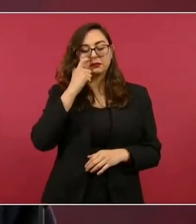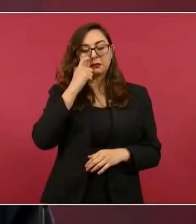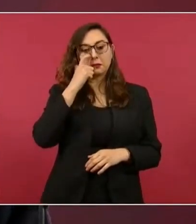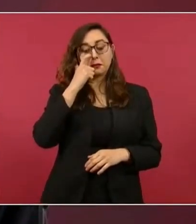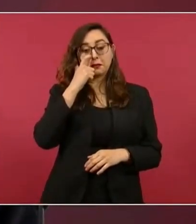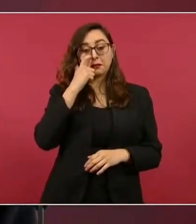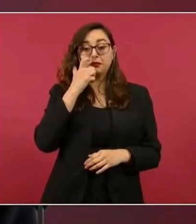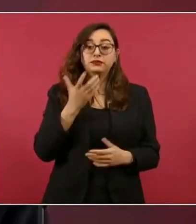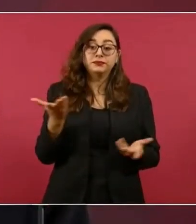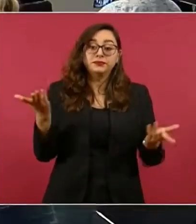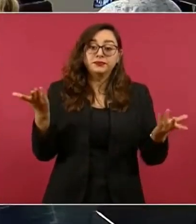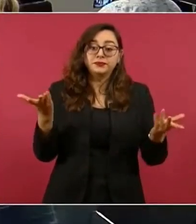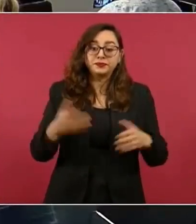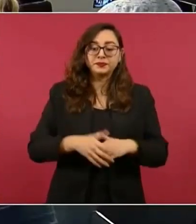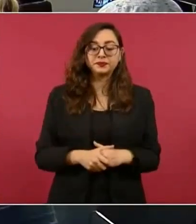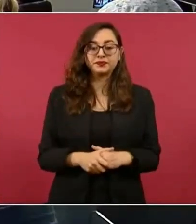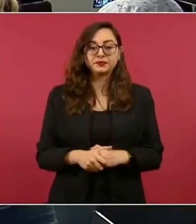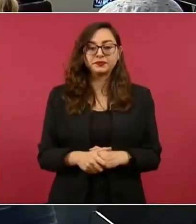Pero bueno,